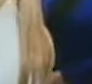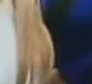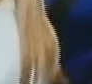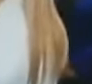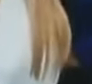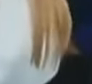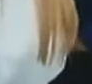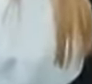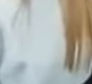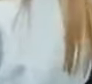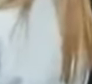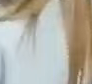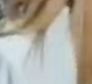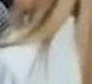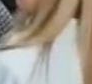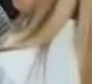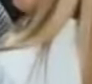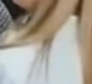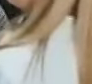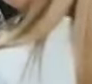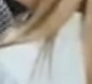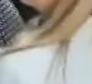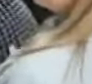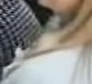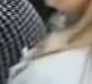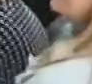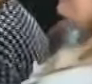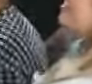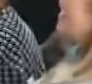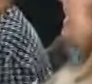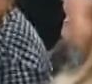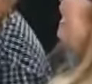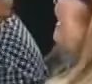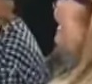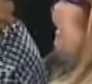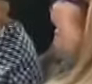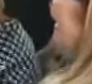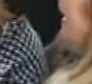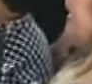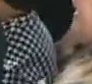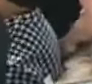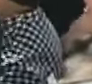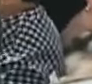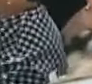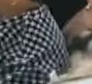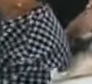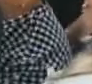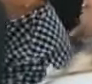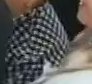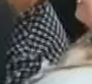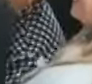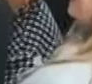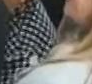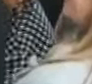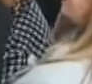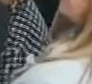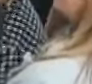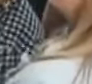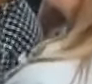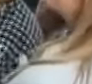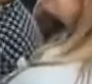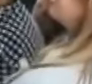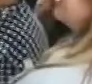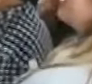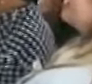mundo y sobre todo a situaciones como la que hemos vivido con la República Cooperativa de Guyana, que a través de una decisión